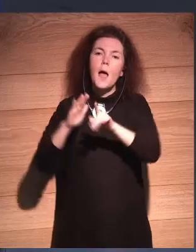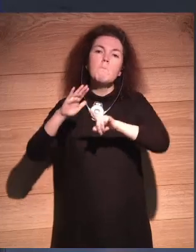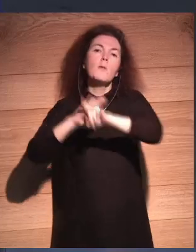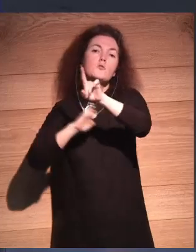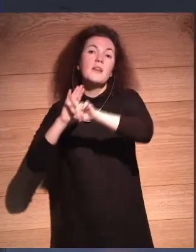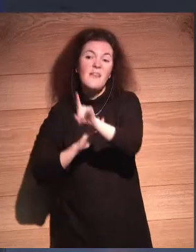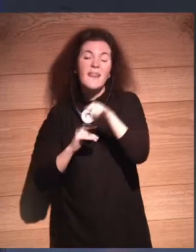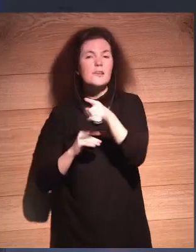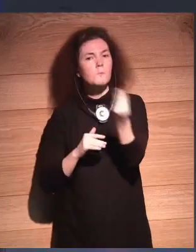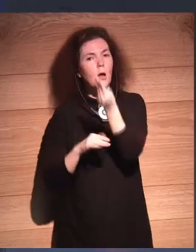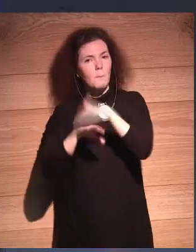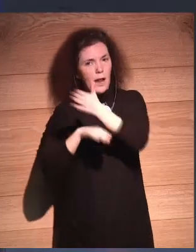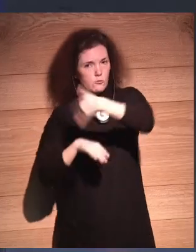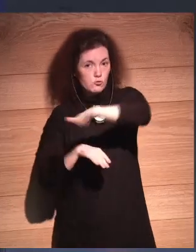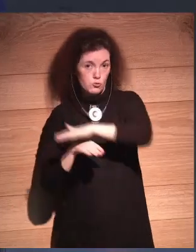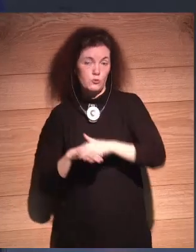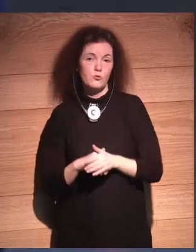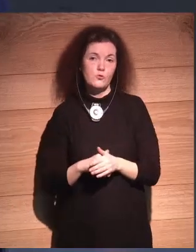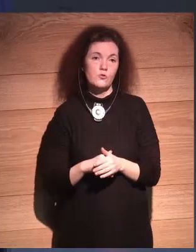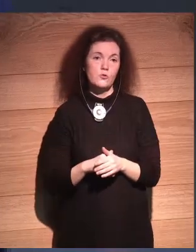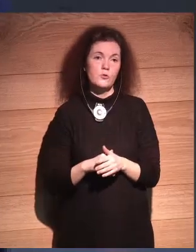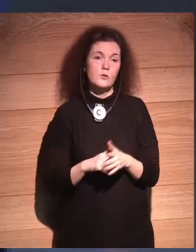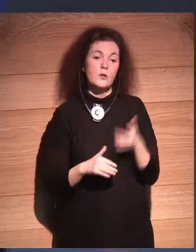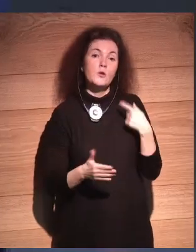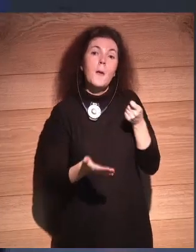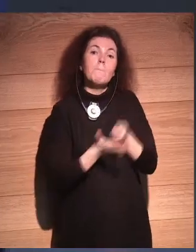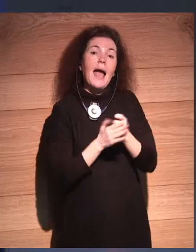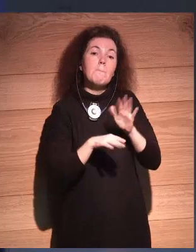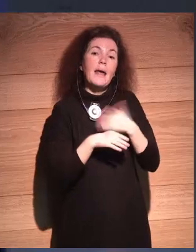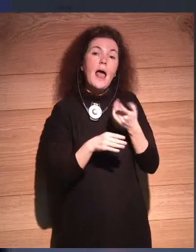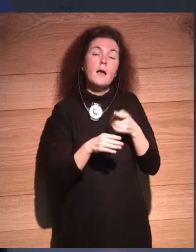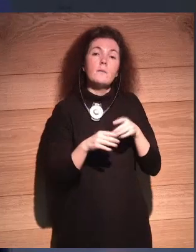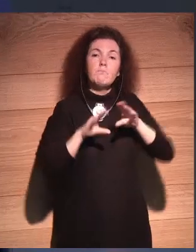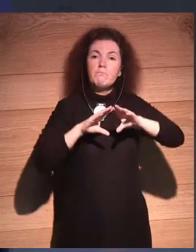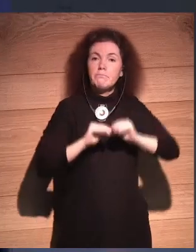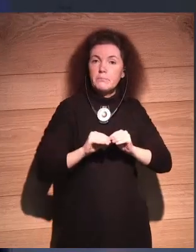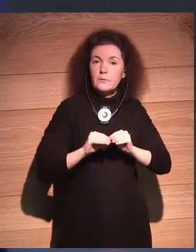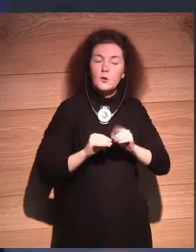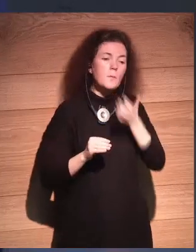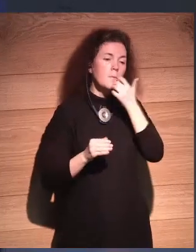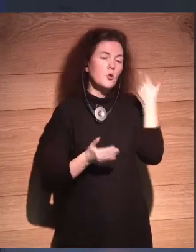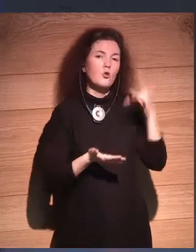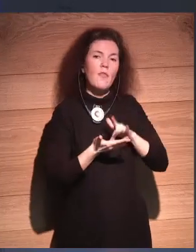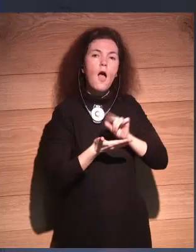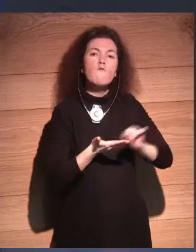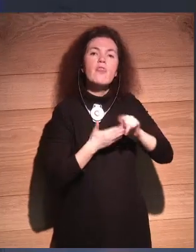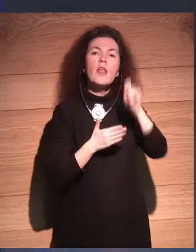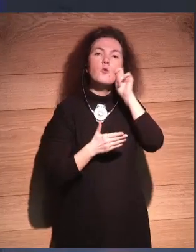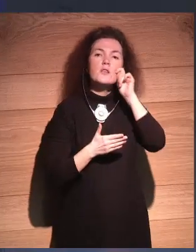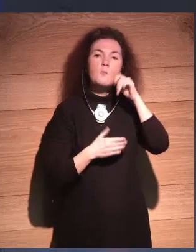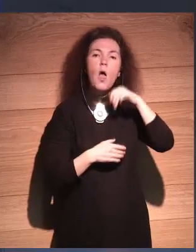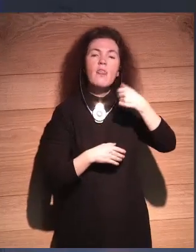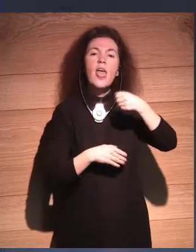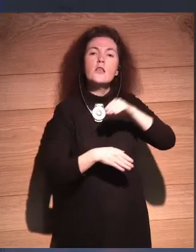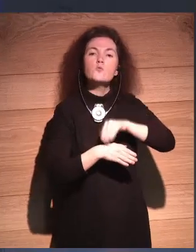mucho mejor para nosotros. Y te van a pagar por no conectarte. Yo, por ejemplo, el otro día en la oficina de turismo de Suiza, que es